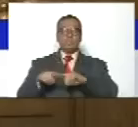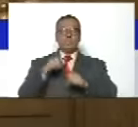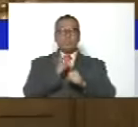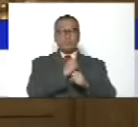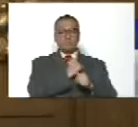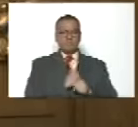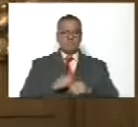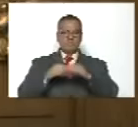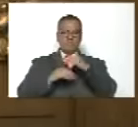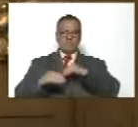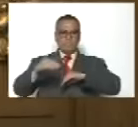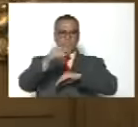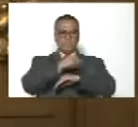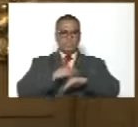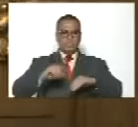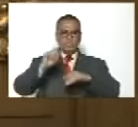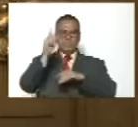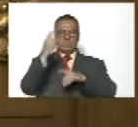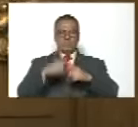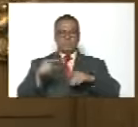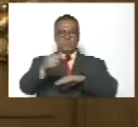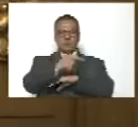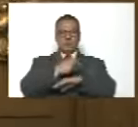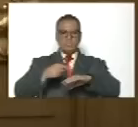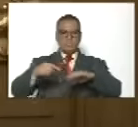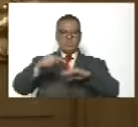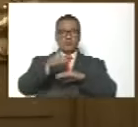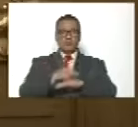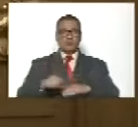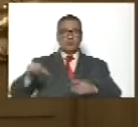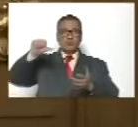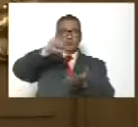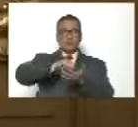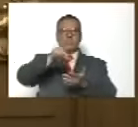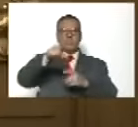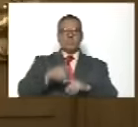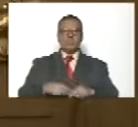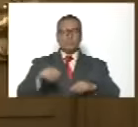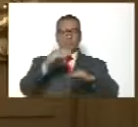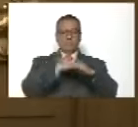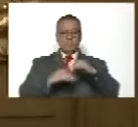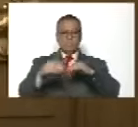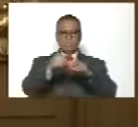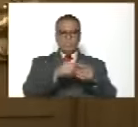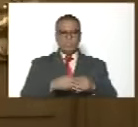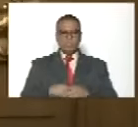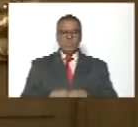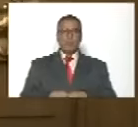funcionarios, funcionarios principales del gobierno iraní y la tripulación.